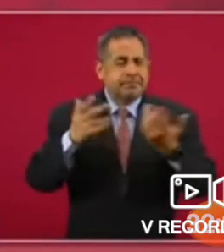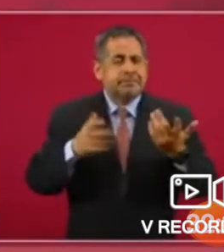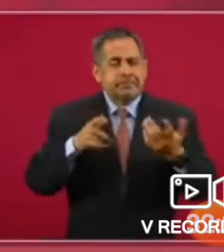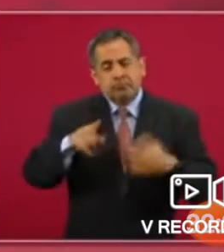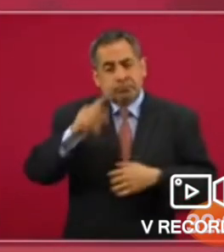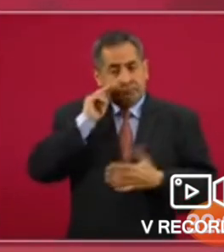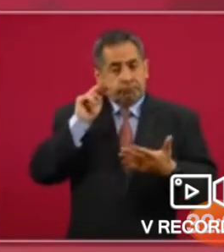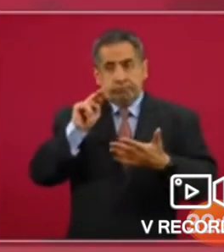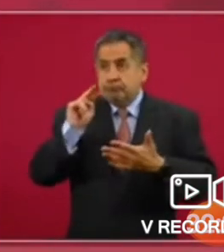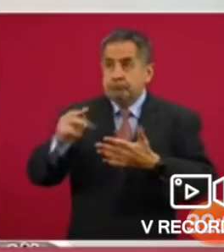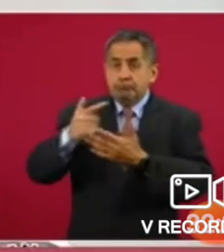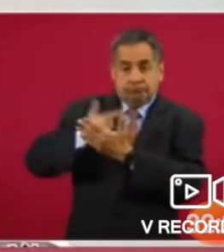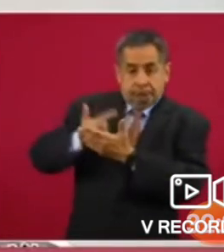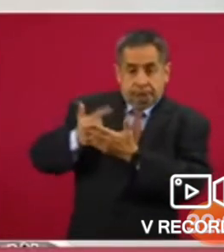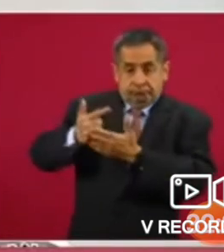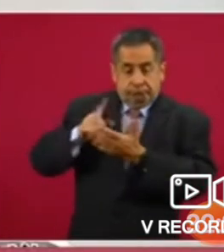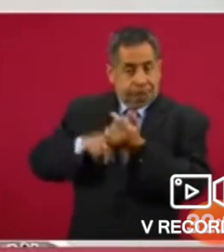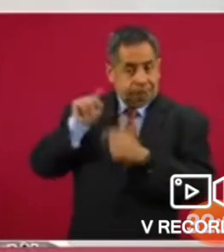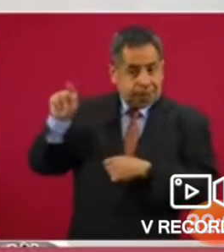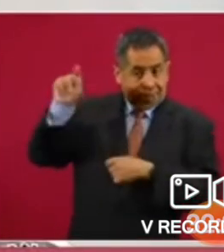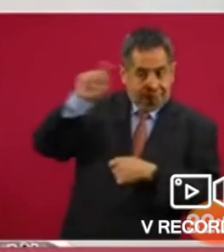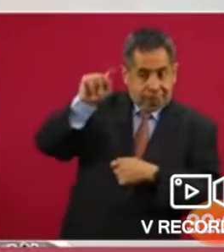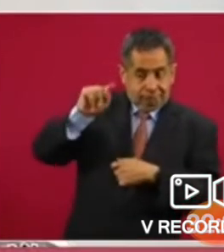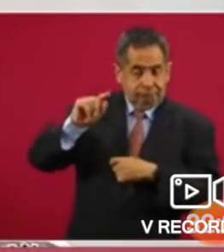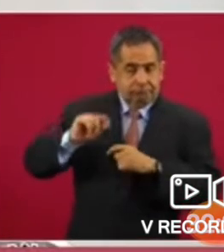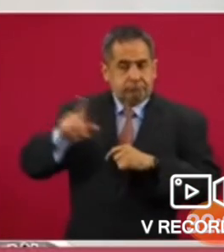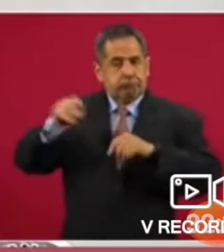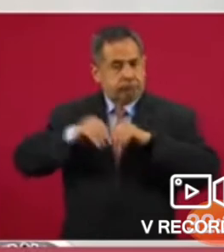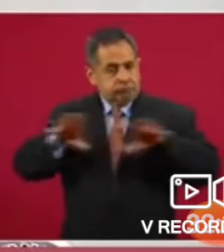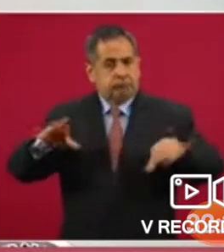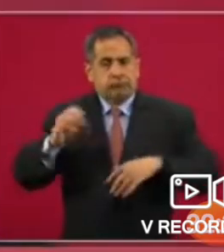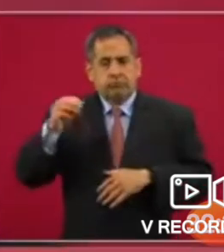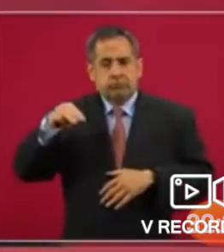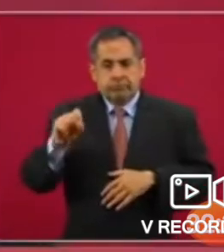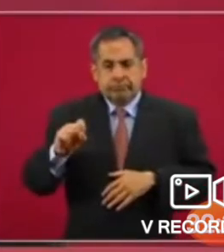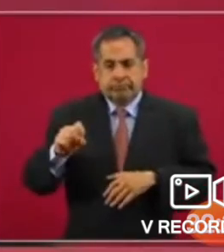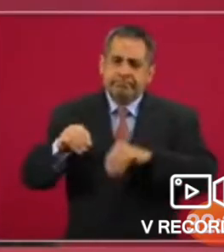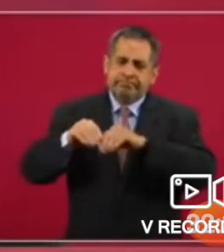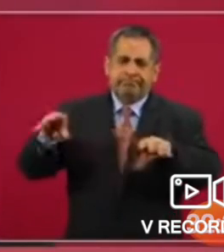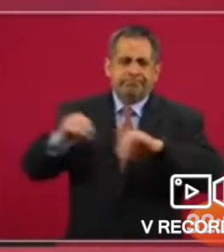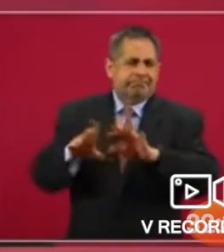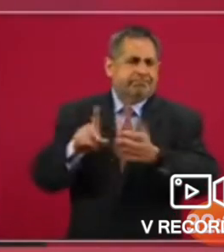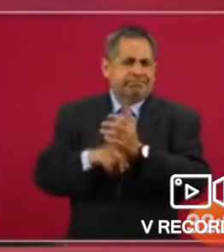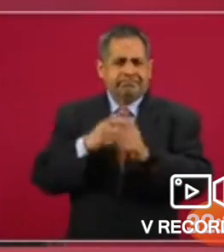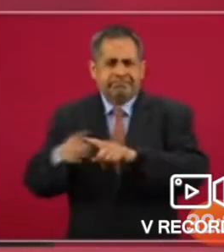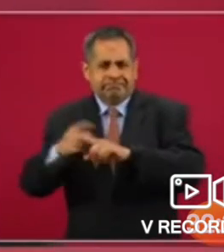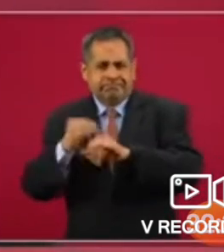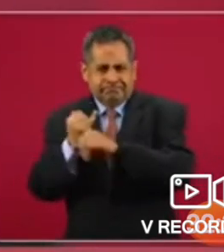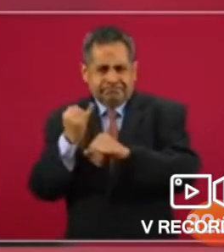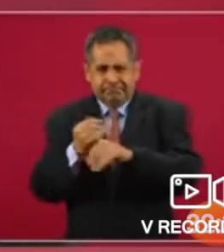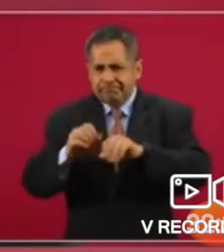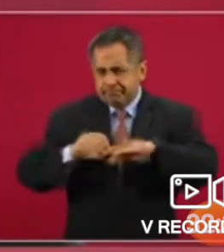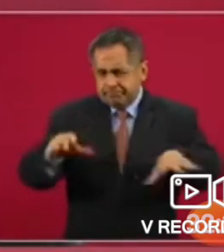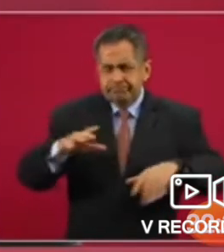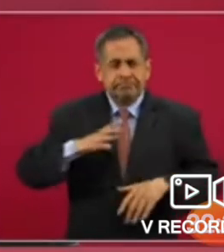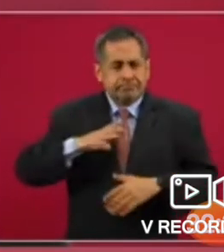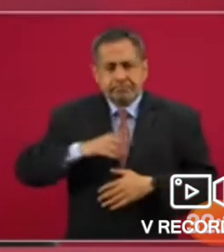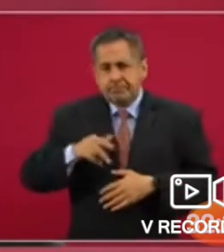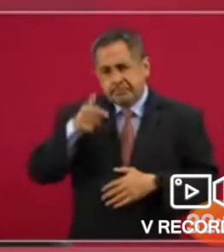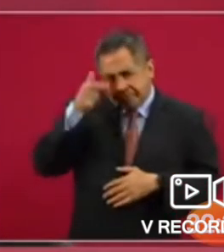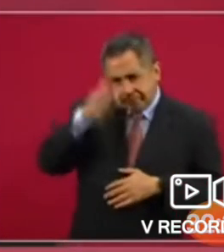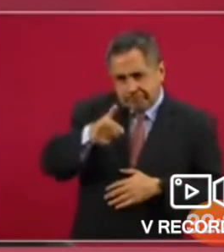ustedes revisan las estadísticas de esos países, que las publica la Organización Mundial de la Salud y varios otros sitios de información,